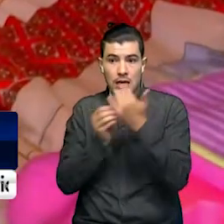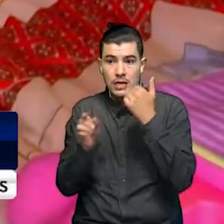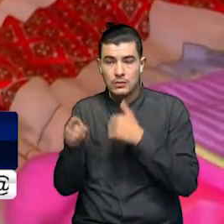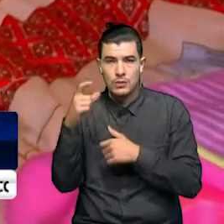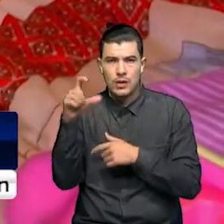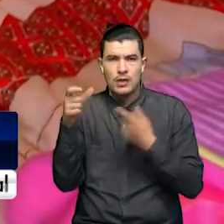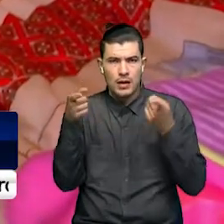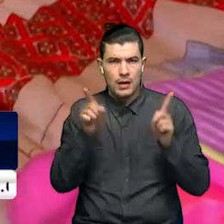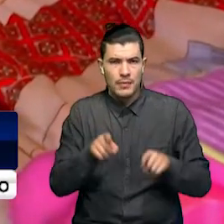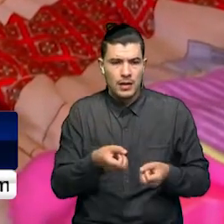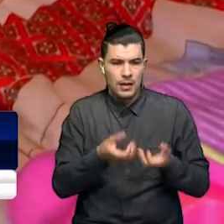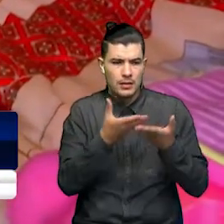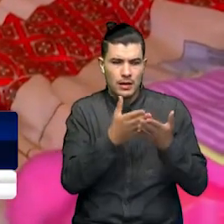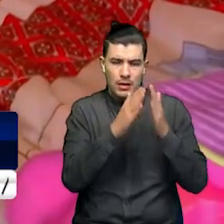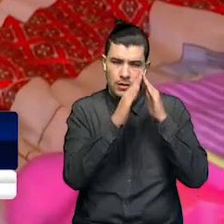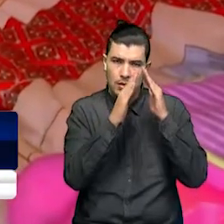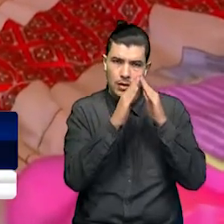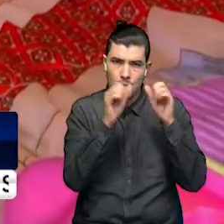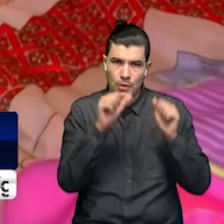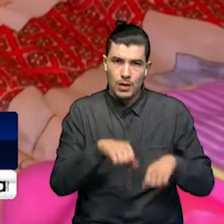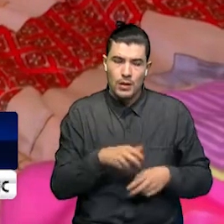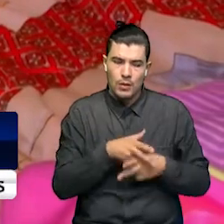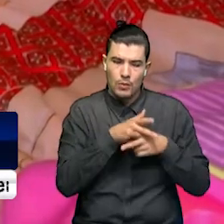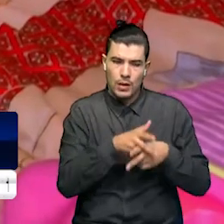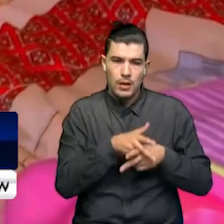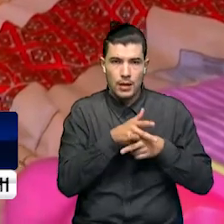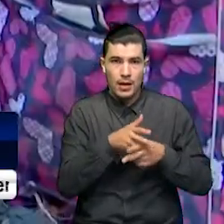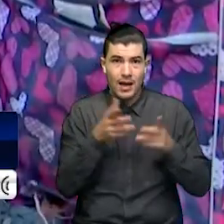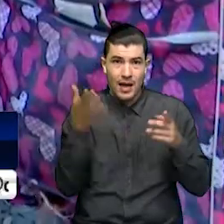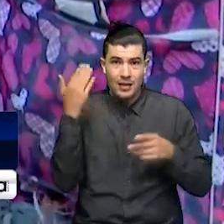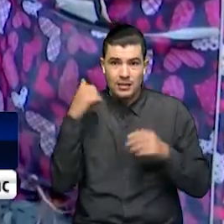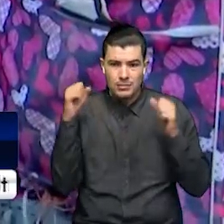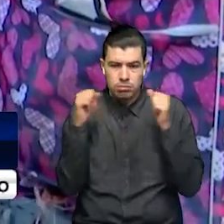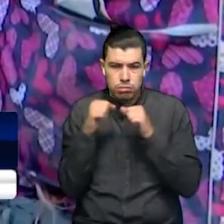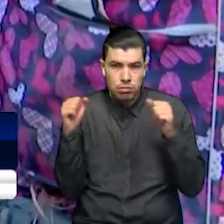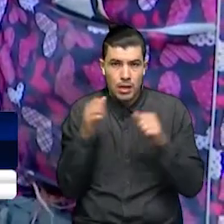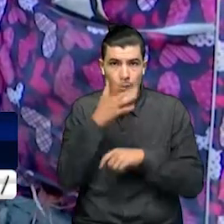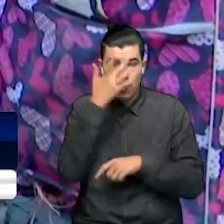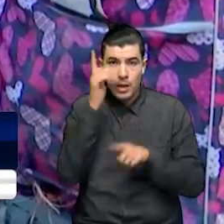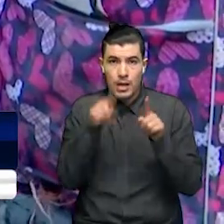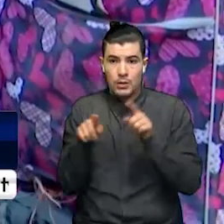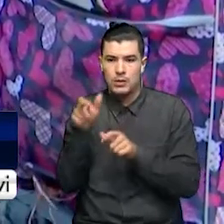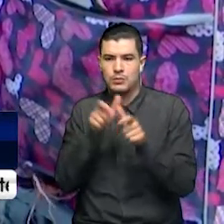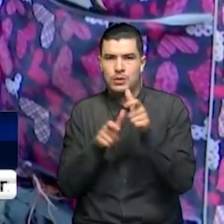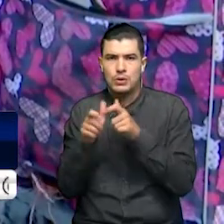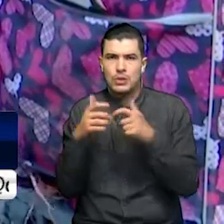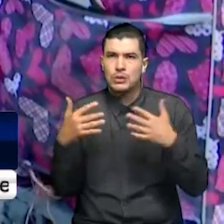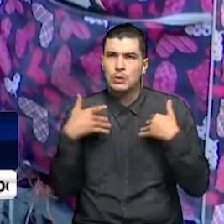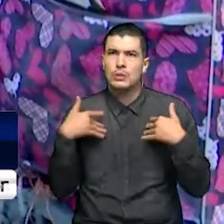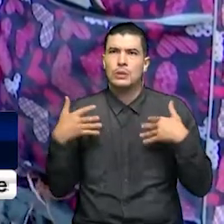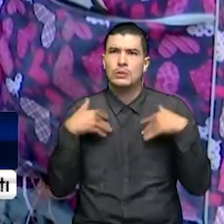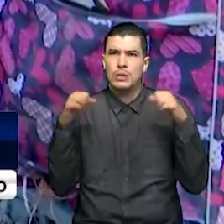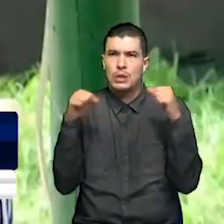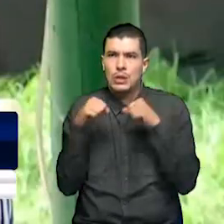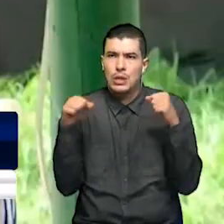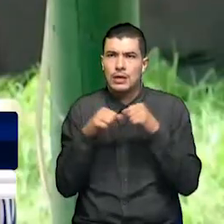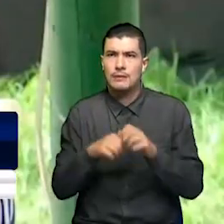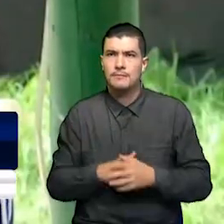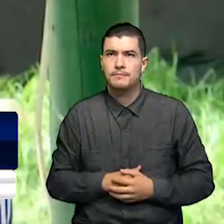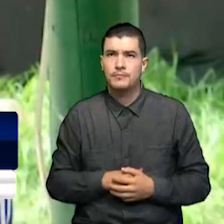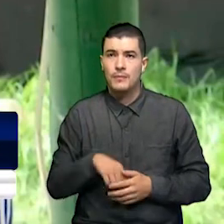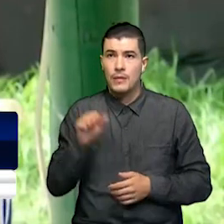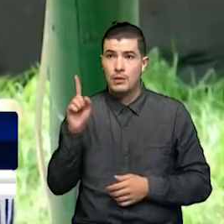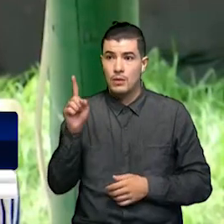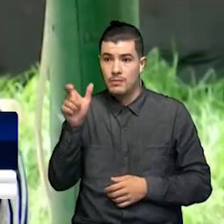ofrecen techo para poder resguardarse de las bajas temperaturas, porque algunos sufren de hipotermia. Un